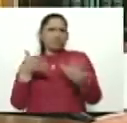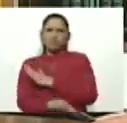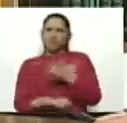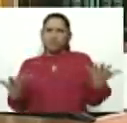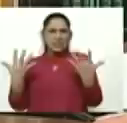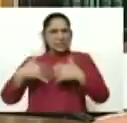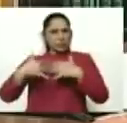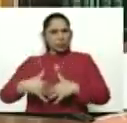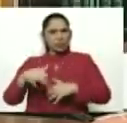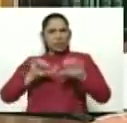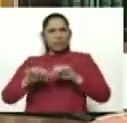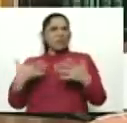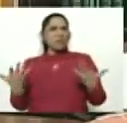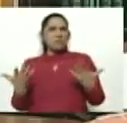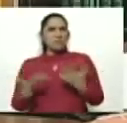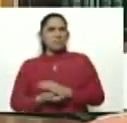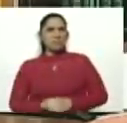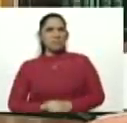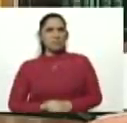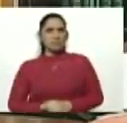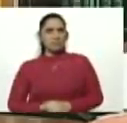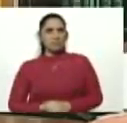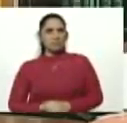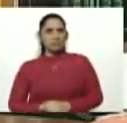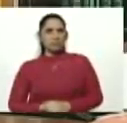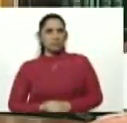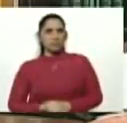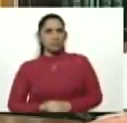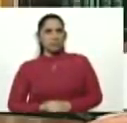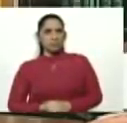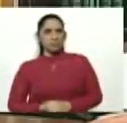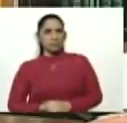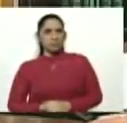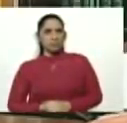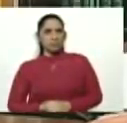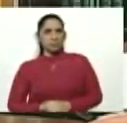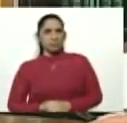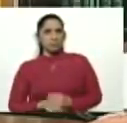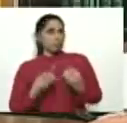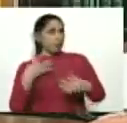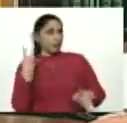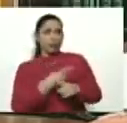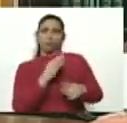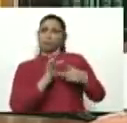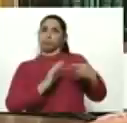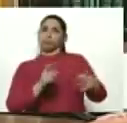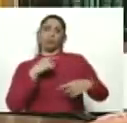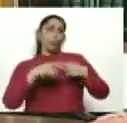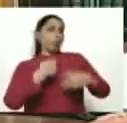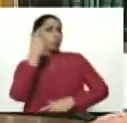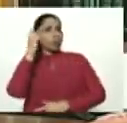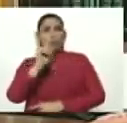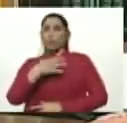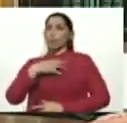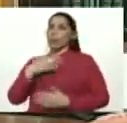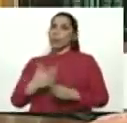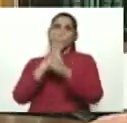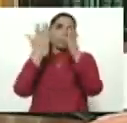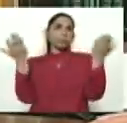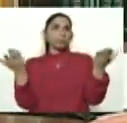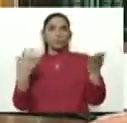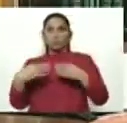química? Esa materia prima para la industria, la materia... Bueno, esto tiene que estar funcionando todos los días. Esto no puede,